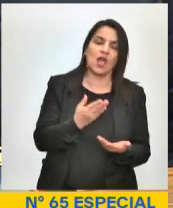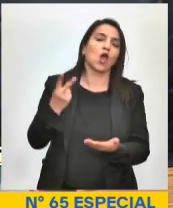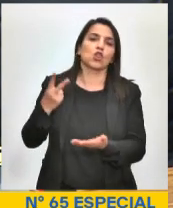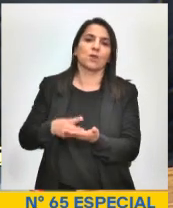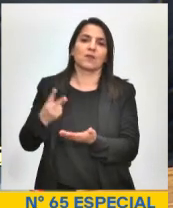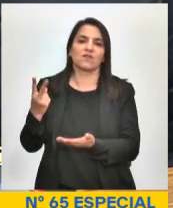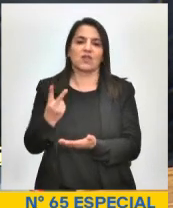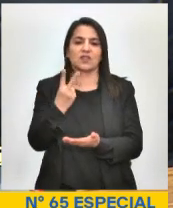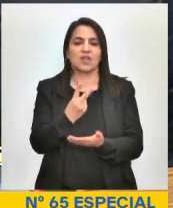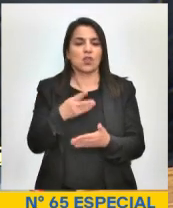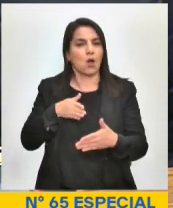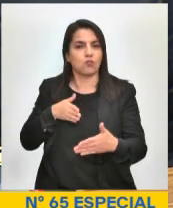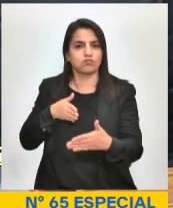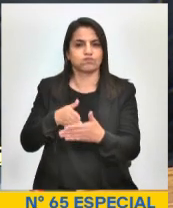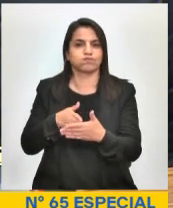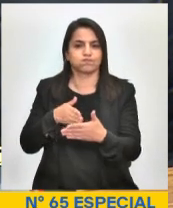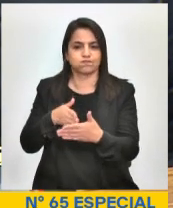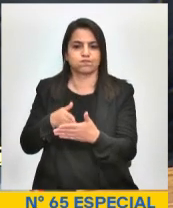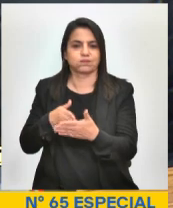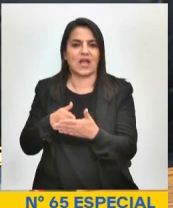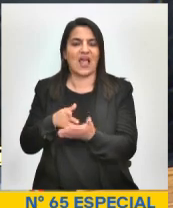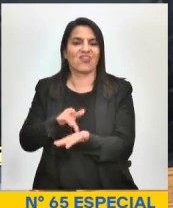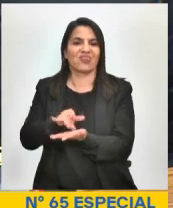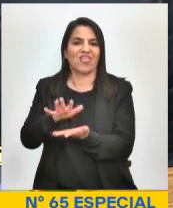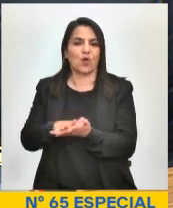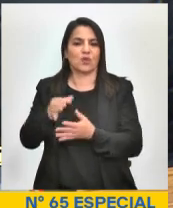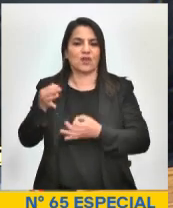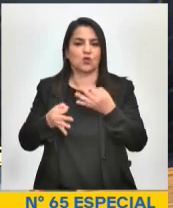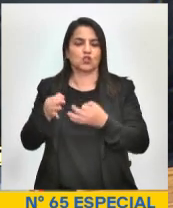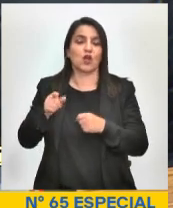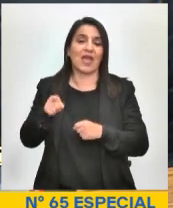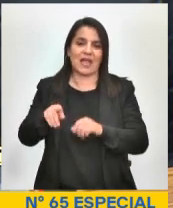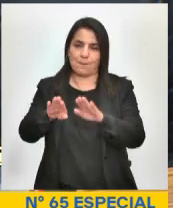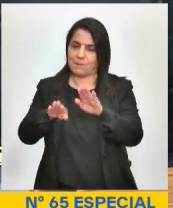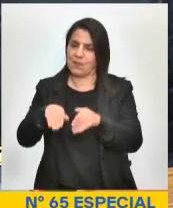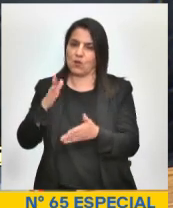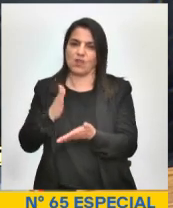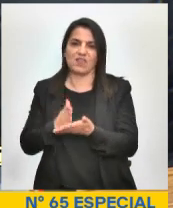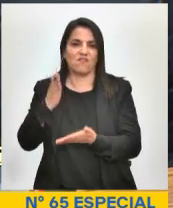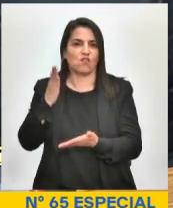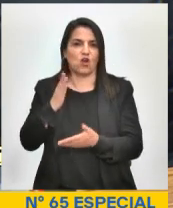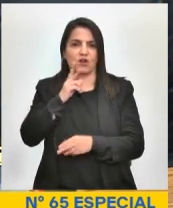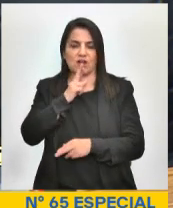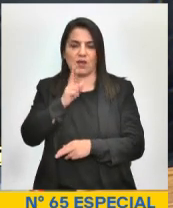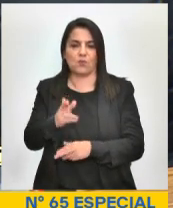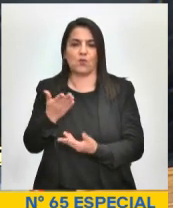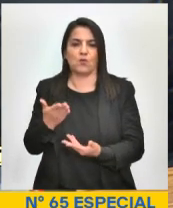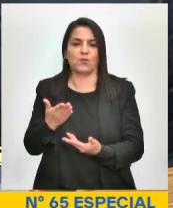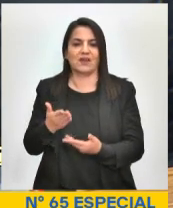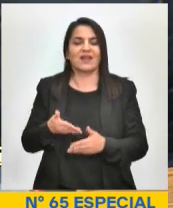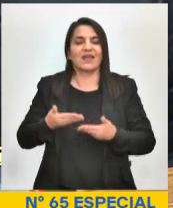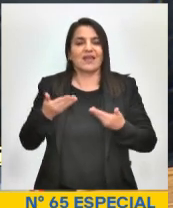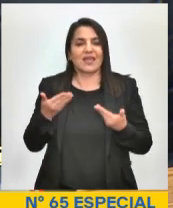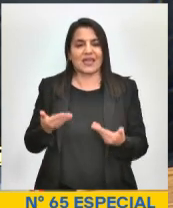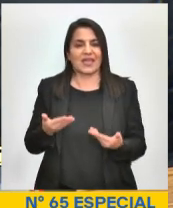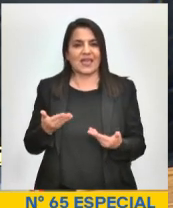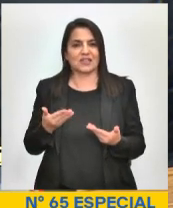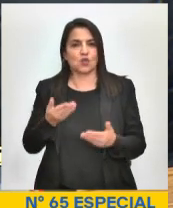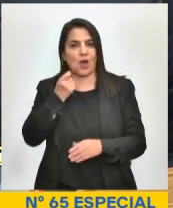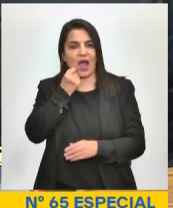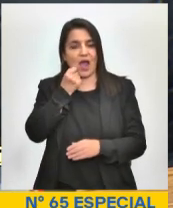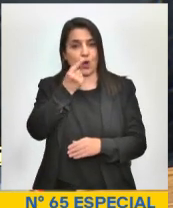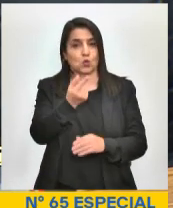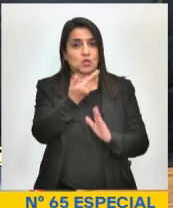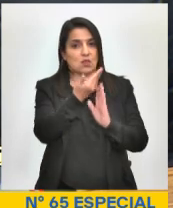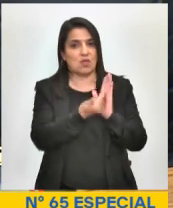2022 se vio entorpecido por acciones judiciales que él mismo debió resolver. A lo menos es un recto actuar y discurrir, entendiendo que una acusación de este